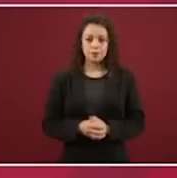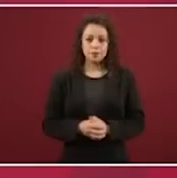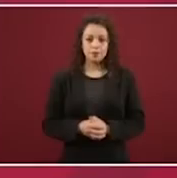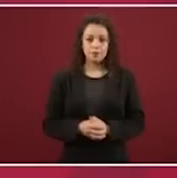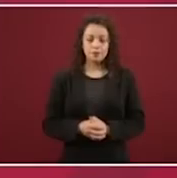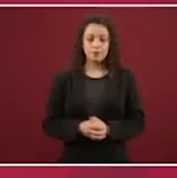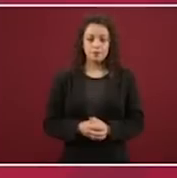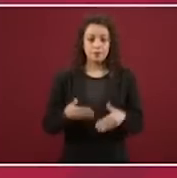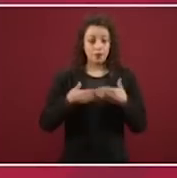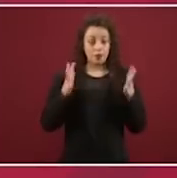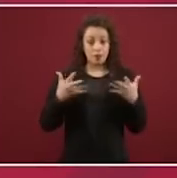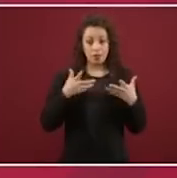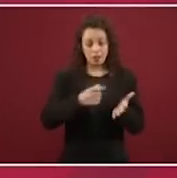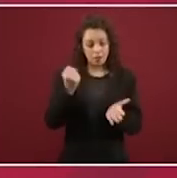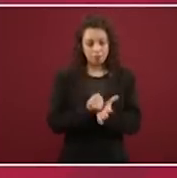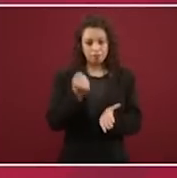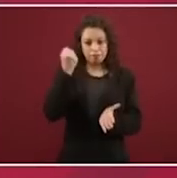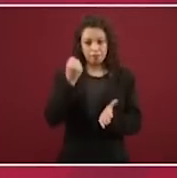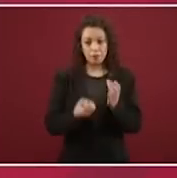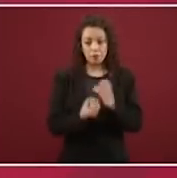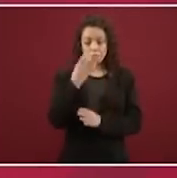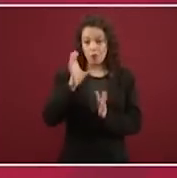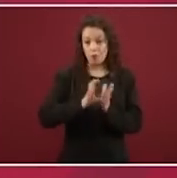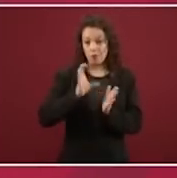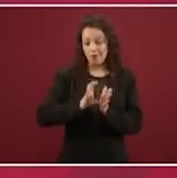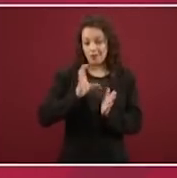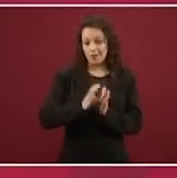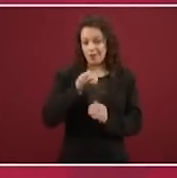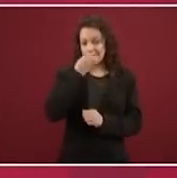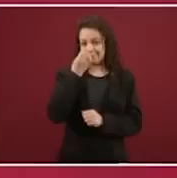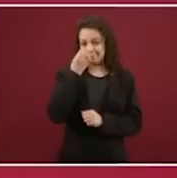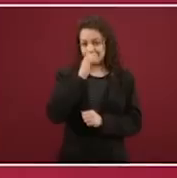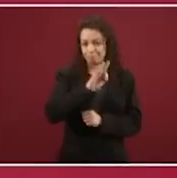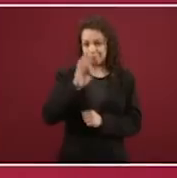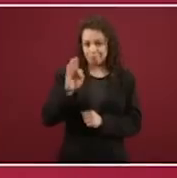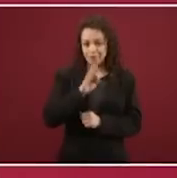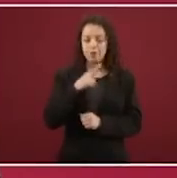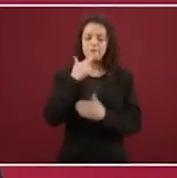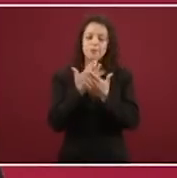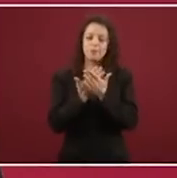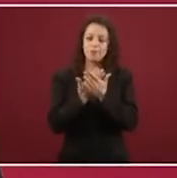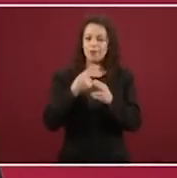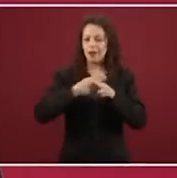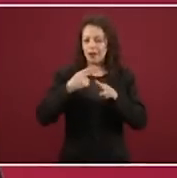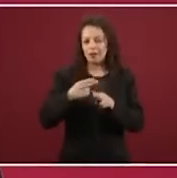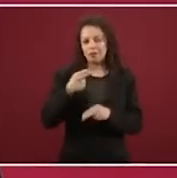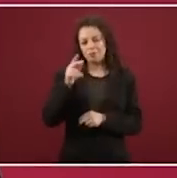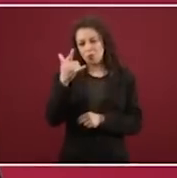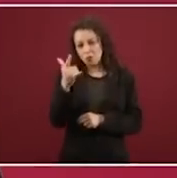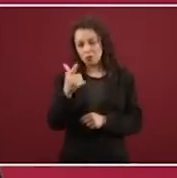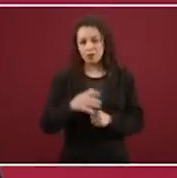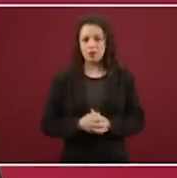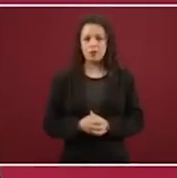aprobado el actual calendario escolar, nos esperamos hasta julio. Pero